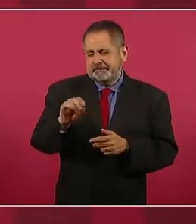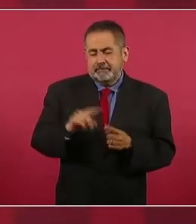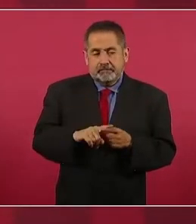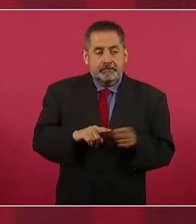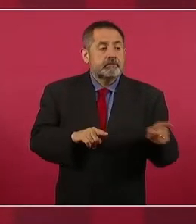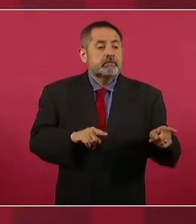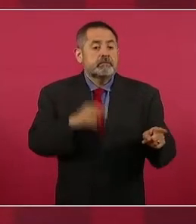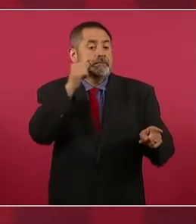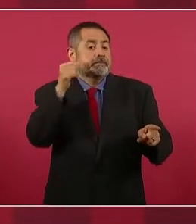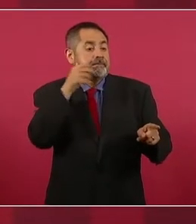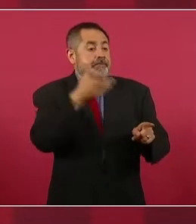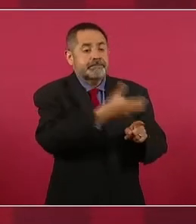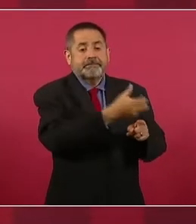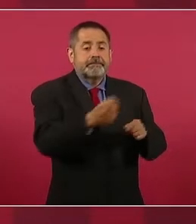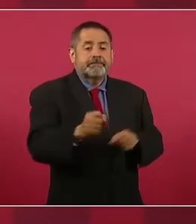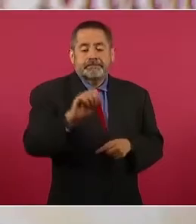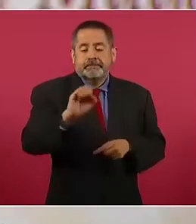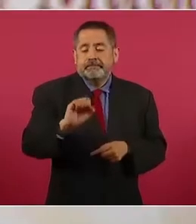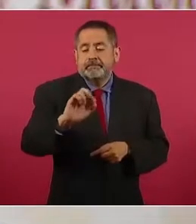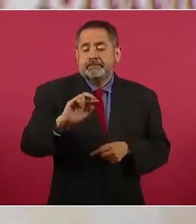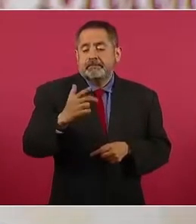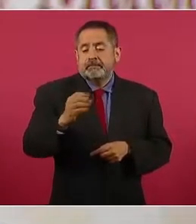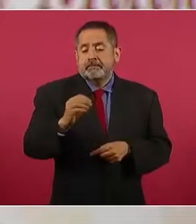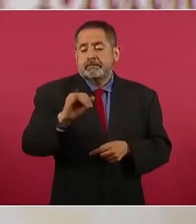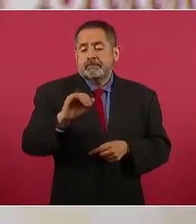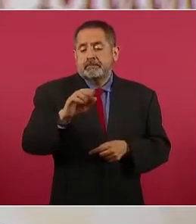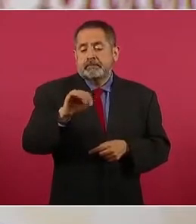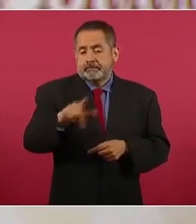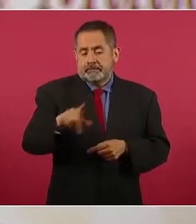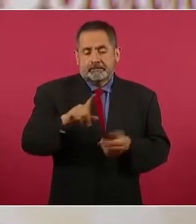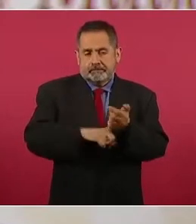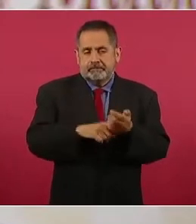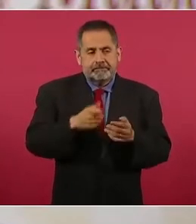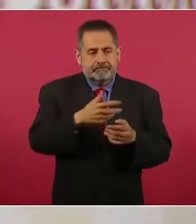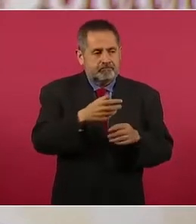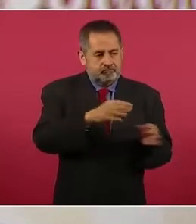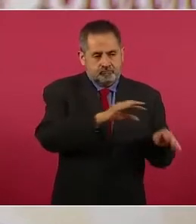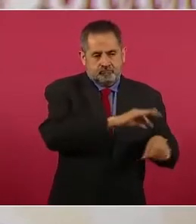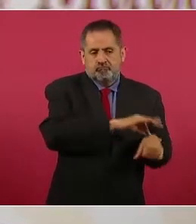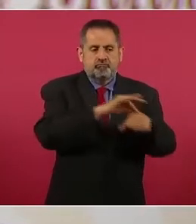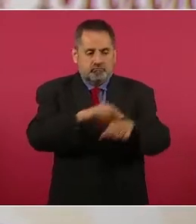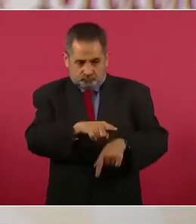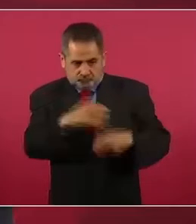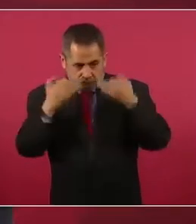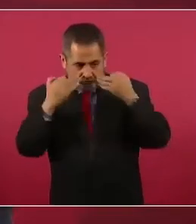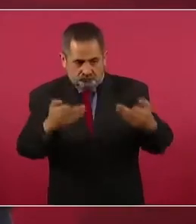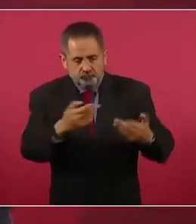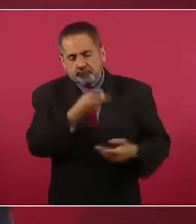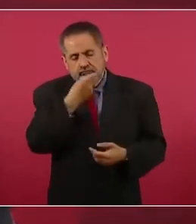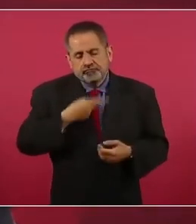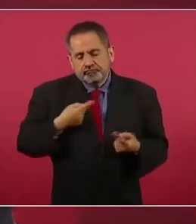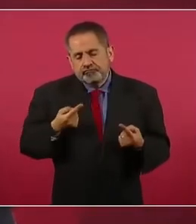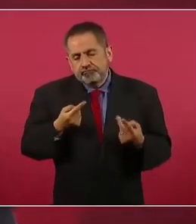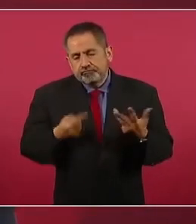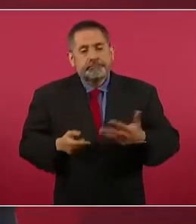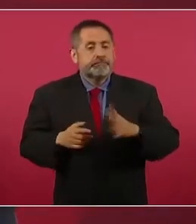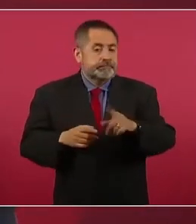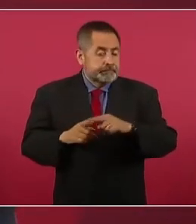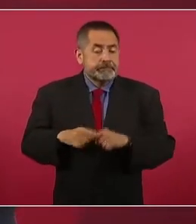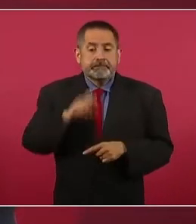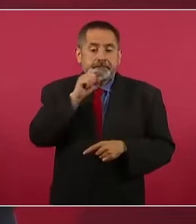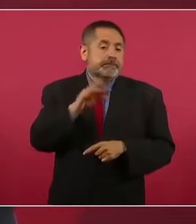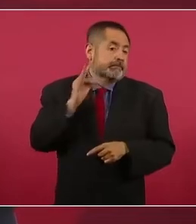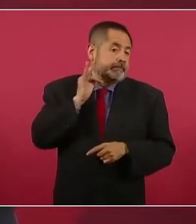N. Pero también comentar, por conocimiento de la propia Fiscalía de Jalisco, que el